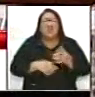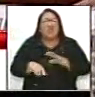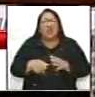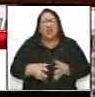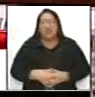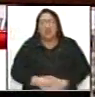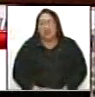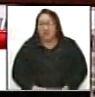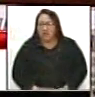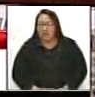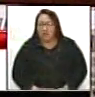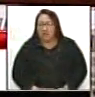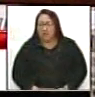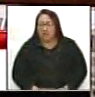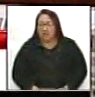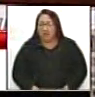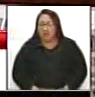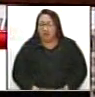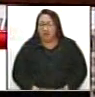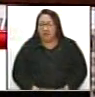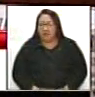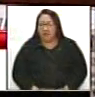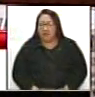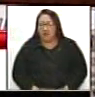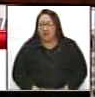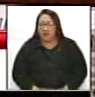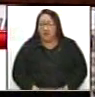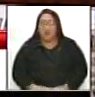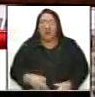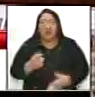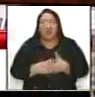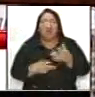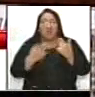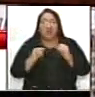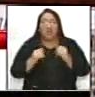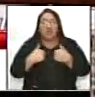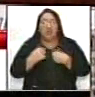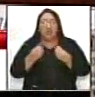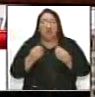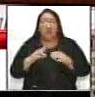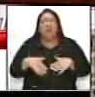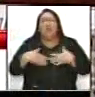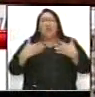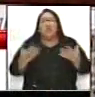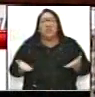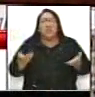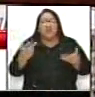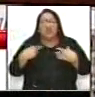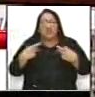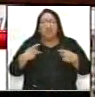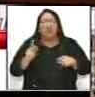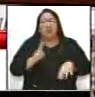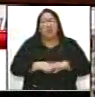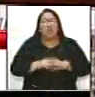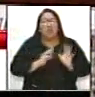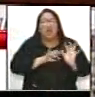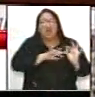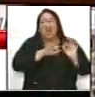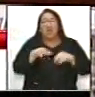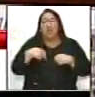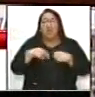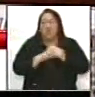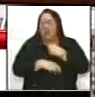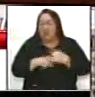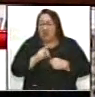respecto? ¿Qué información tiene? Porque ¿cómo es posible que se permita el ingreso a nuestro